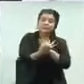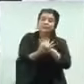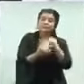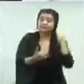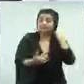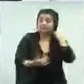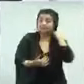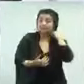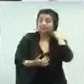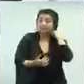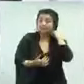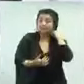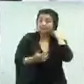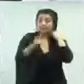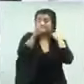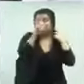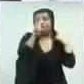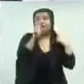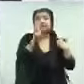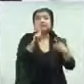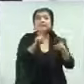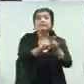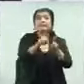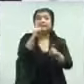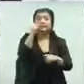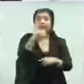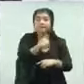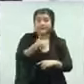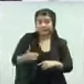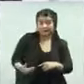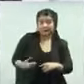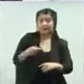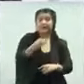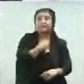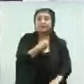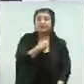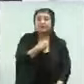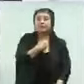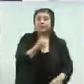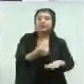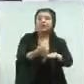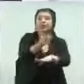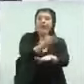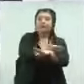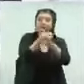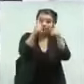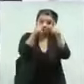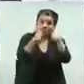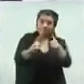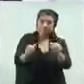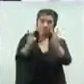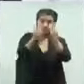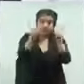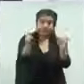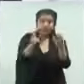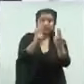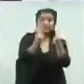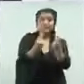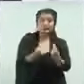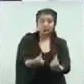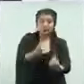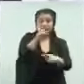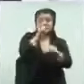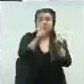Entonces, básicamente, presidente, yo sí quisiera que previo a analizar el tema del presupuesto y